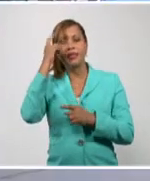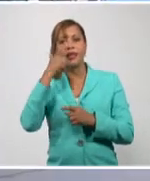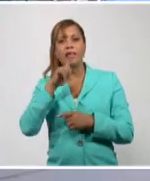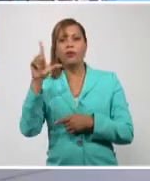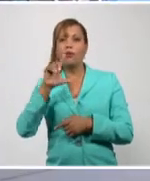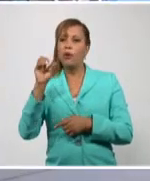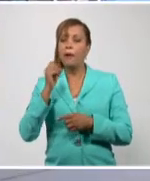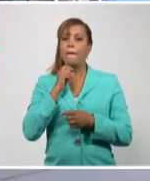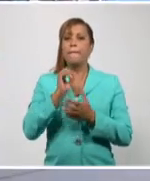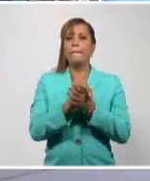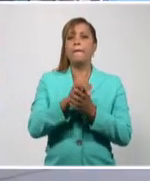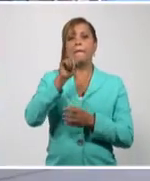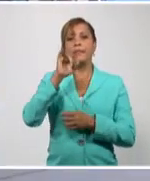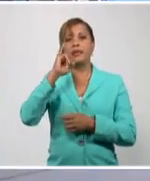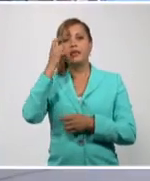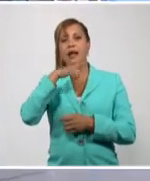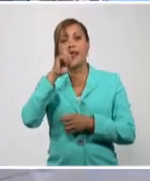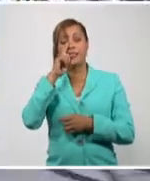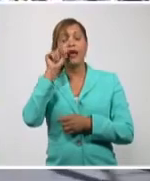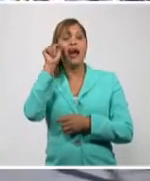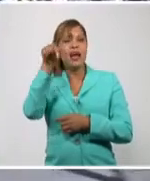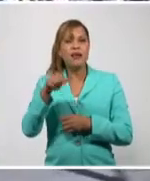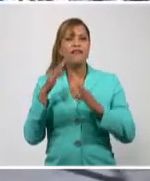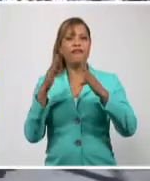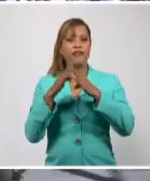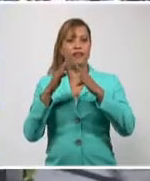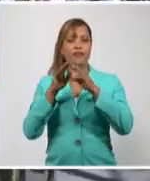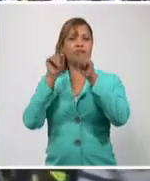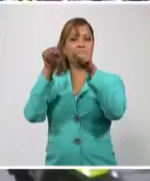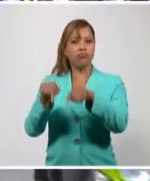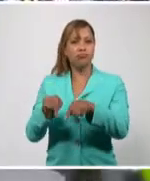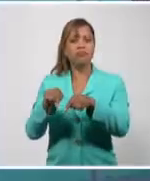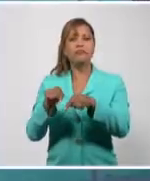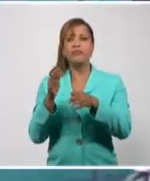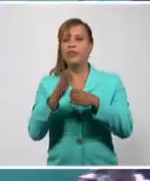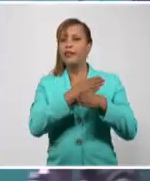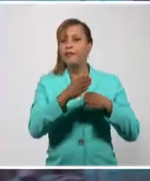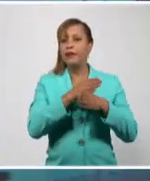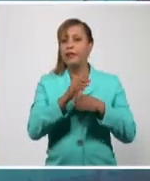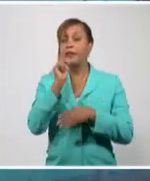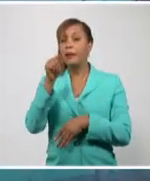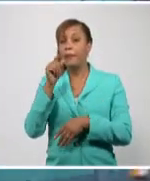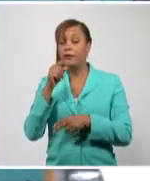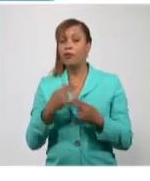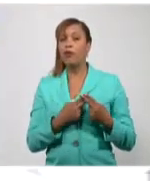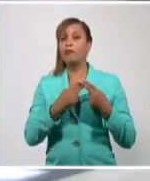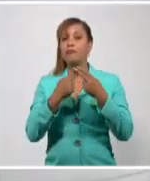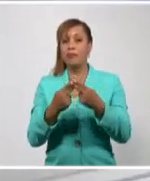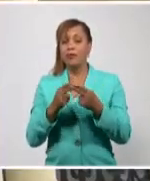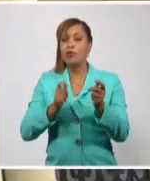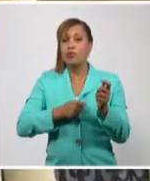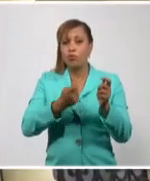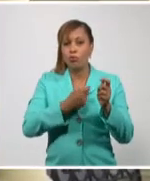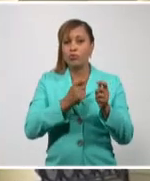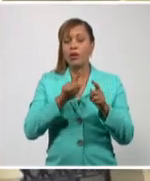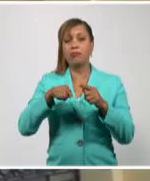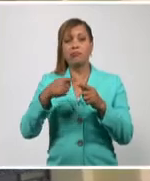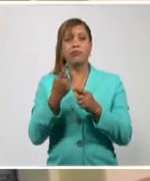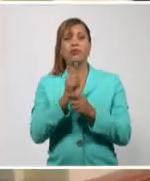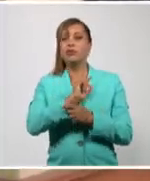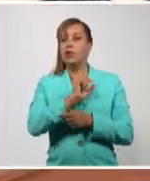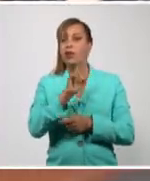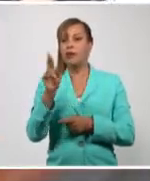Sánchez. Ahí vivió el joven Francisco Sánchez y Betancourt, María José Fadán, Eva, las hermanas Aurelia y Matilde del Castillo, el